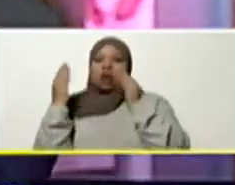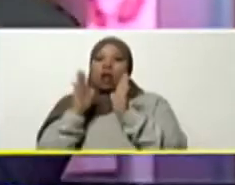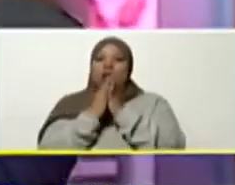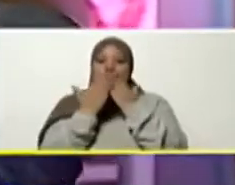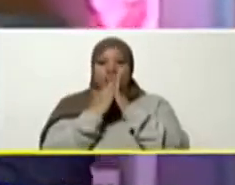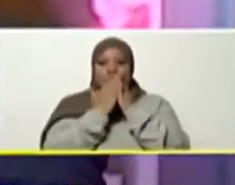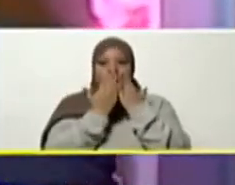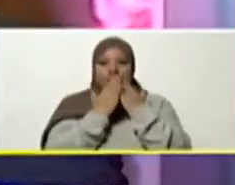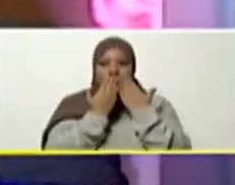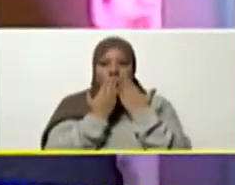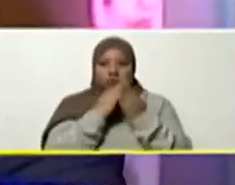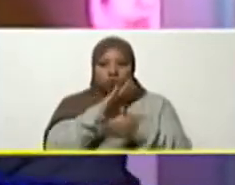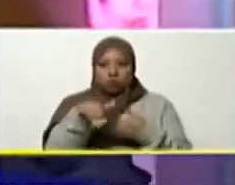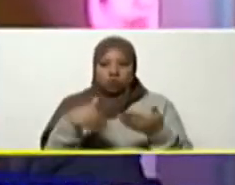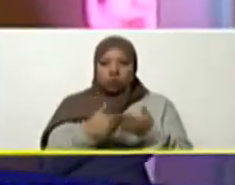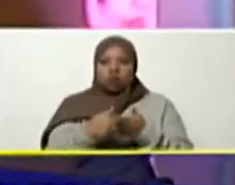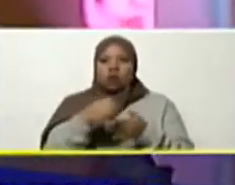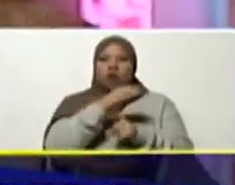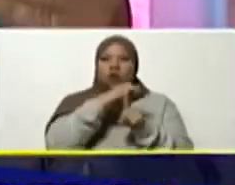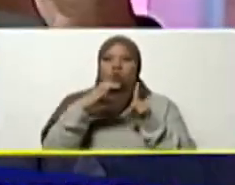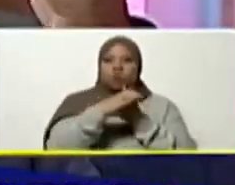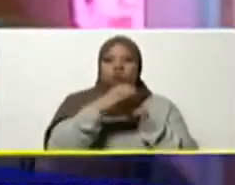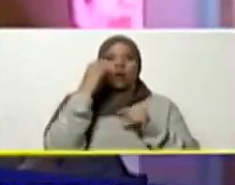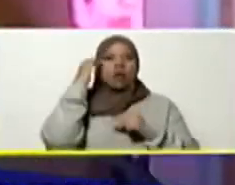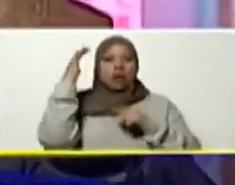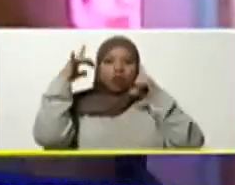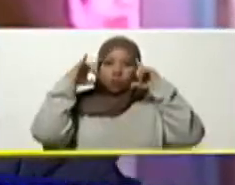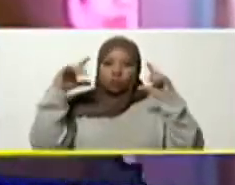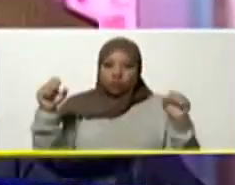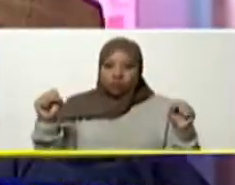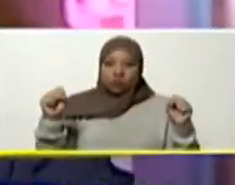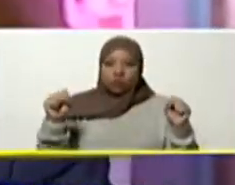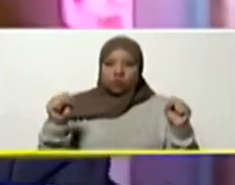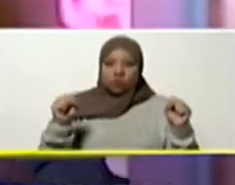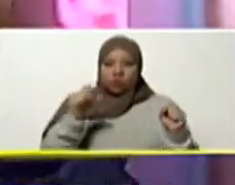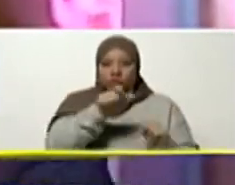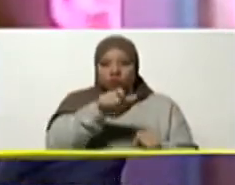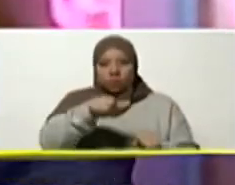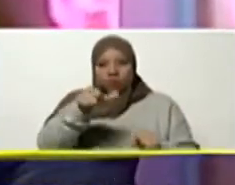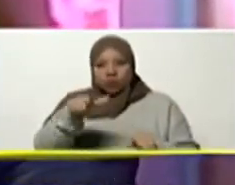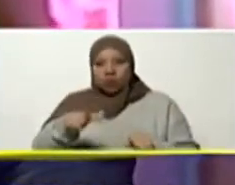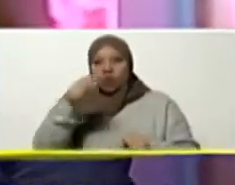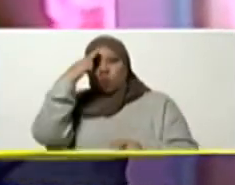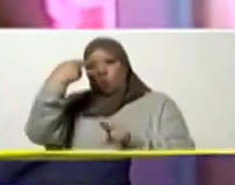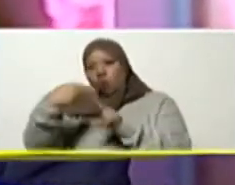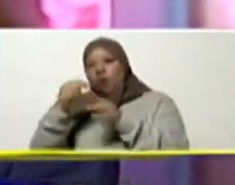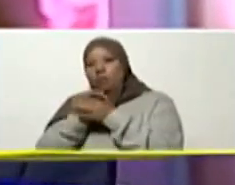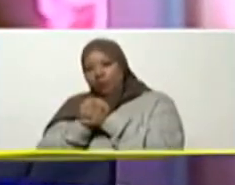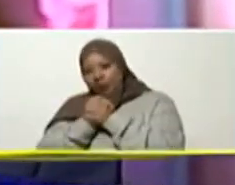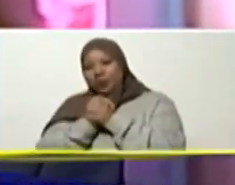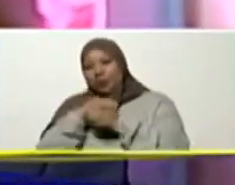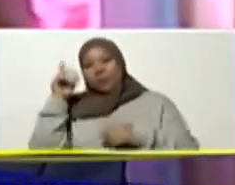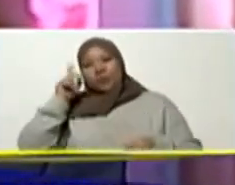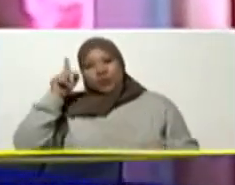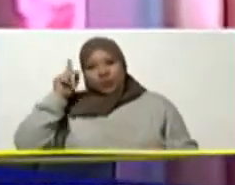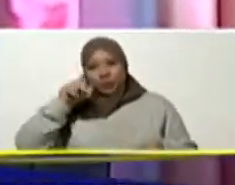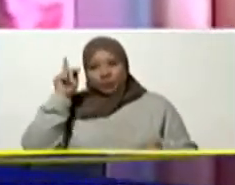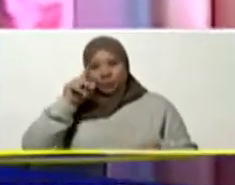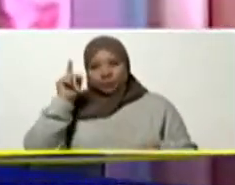libros y en todos estos cultores y creadores, Mario Sanoja Obediente. Honor y gloria a nuestro querido profesor.